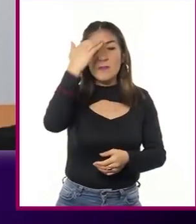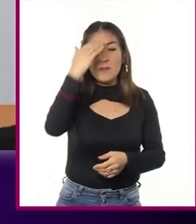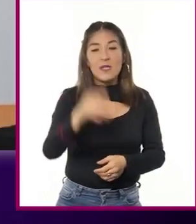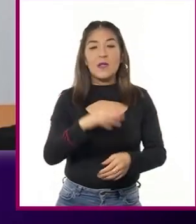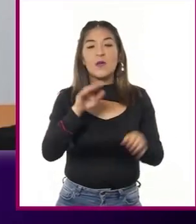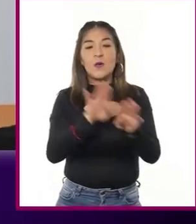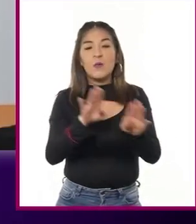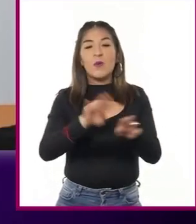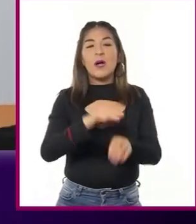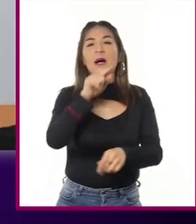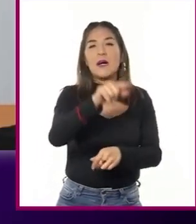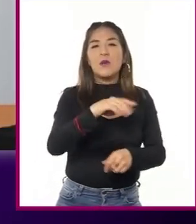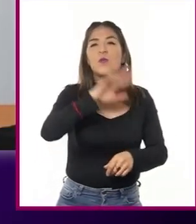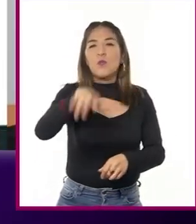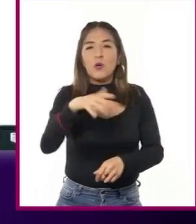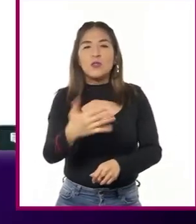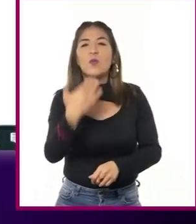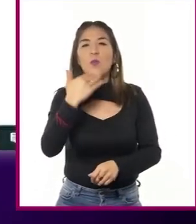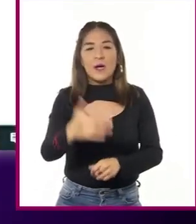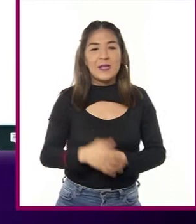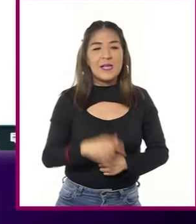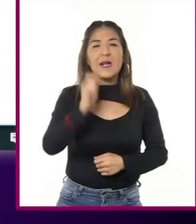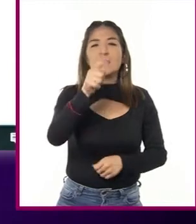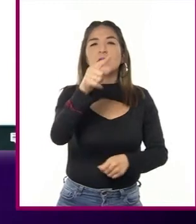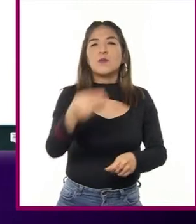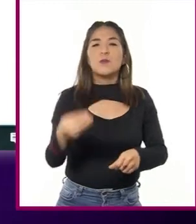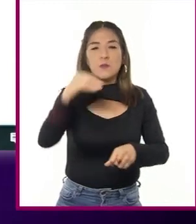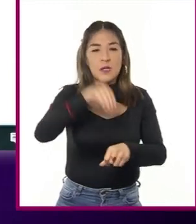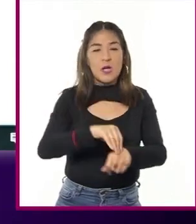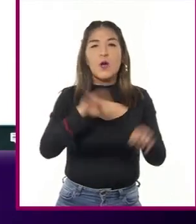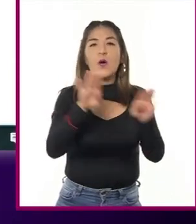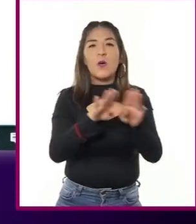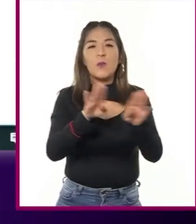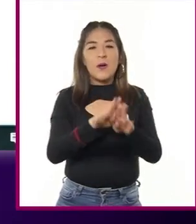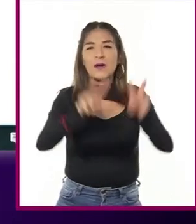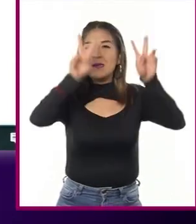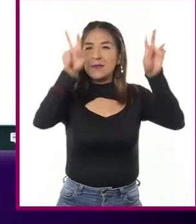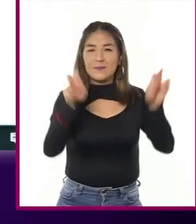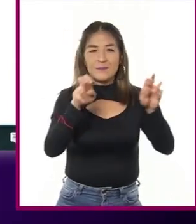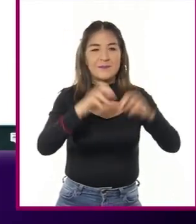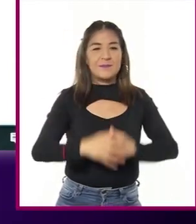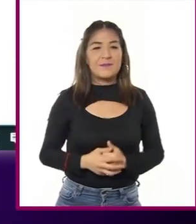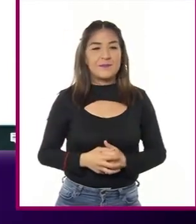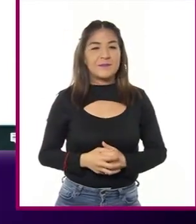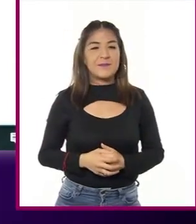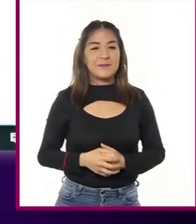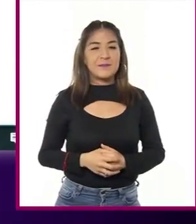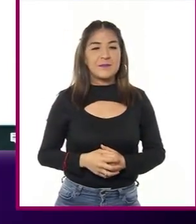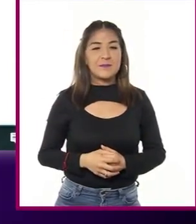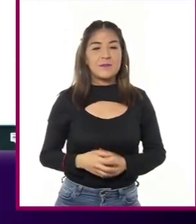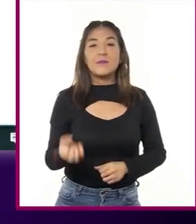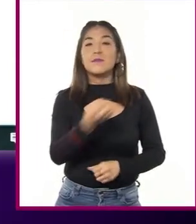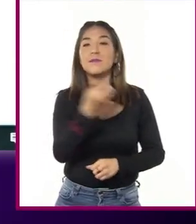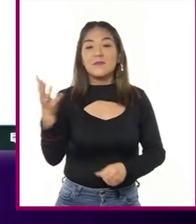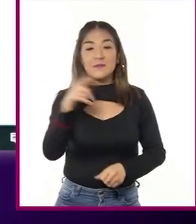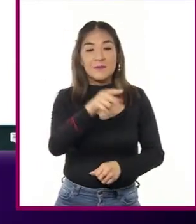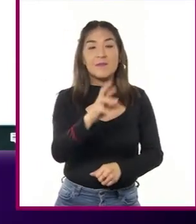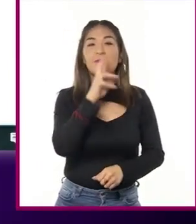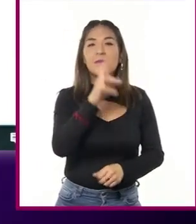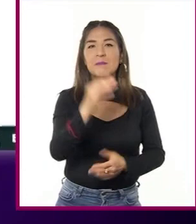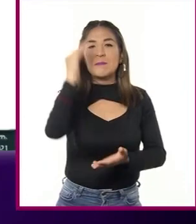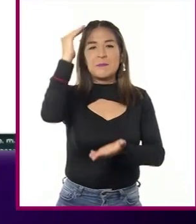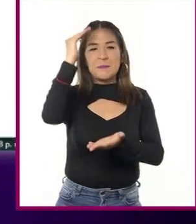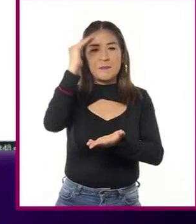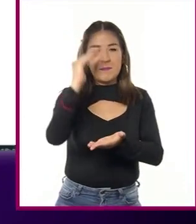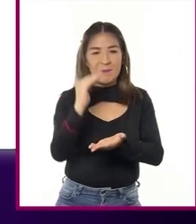búsqueda exacta, y esto lo hacemos poniendo entre comillas la frase. Podemos ver que el número de resultados totales